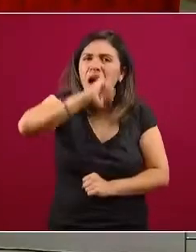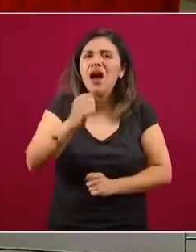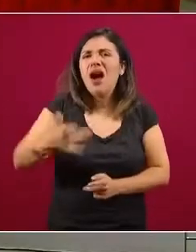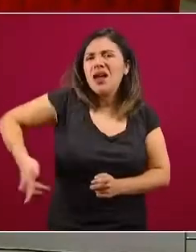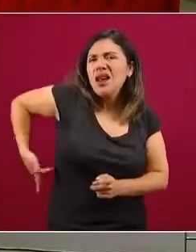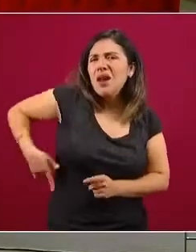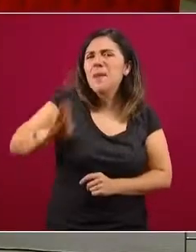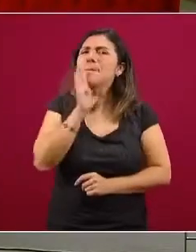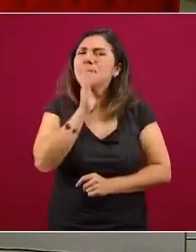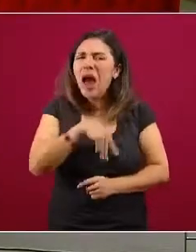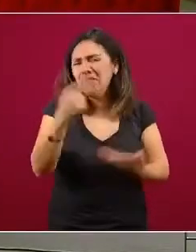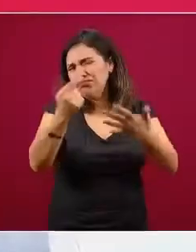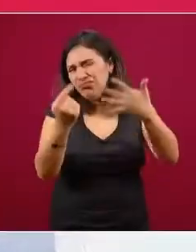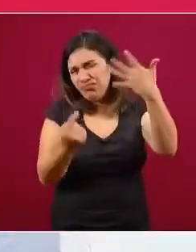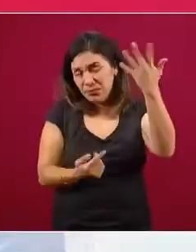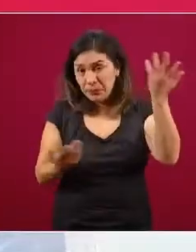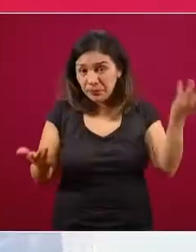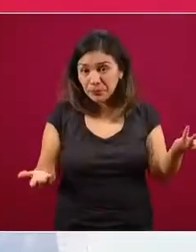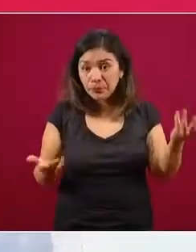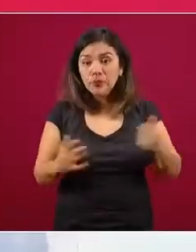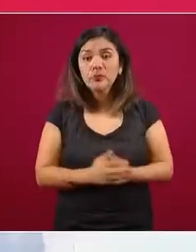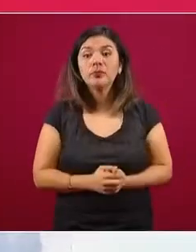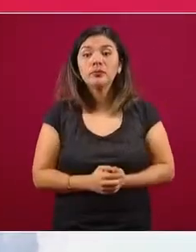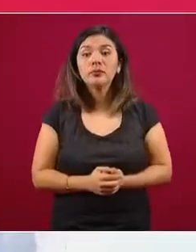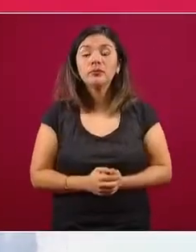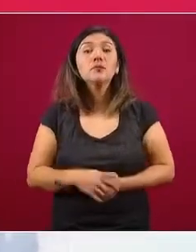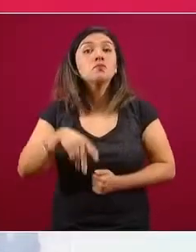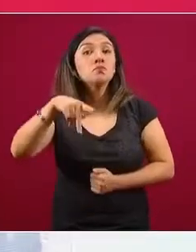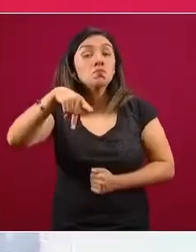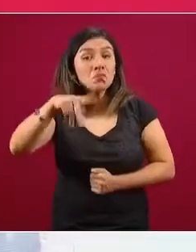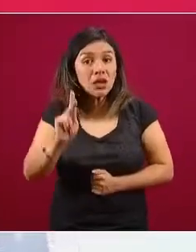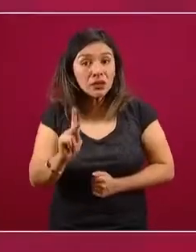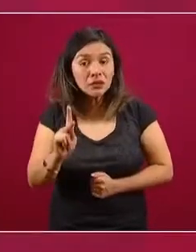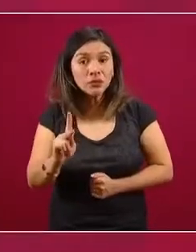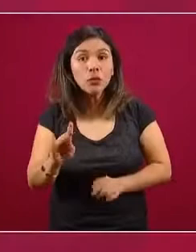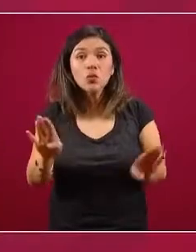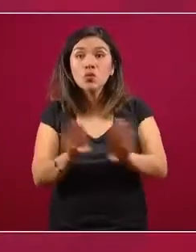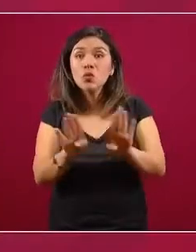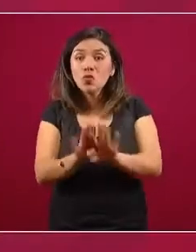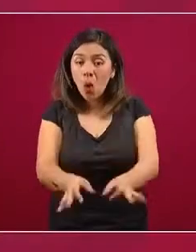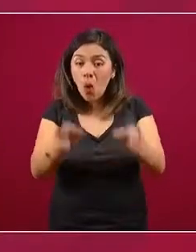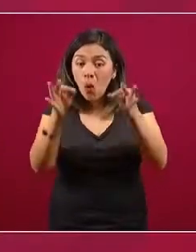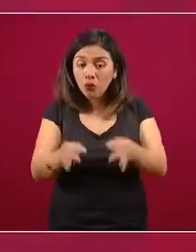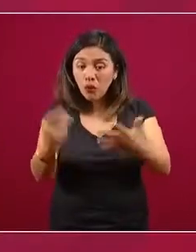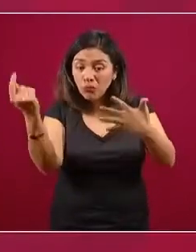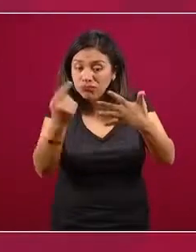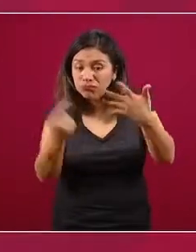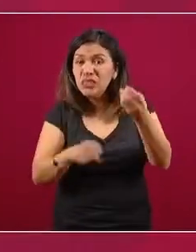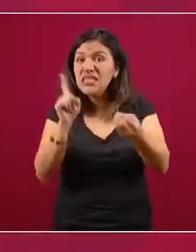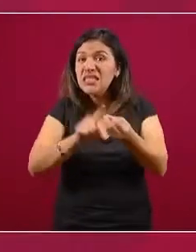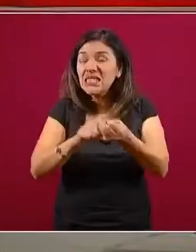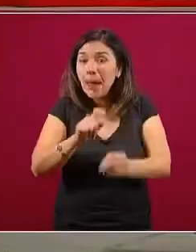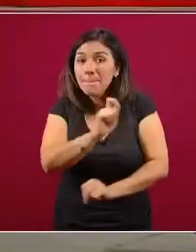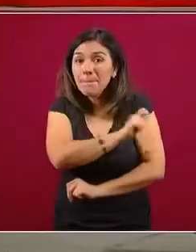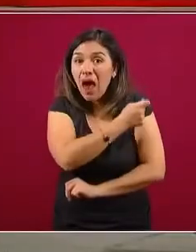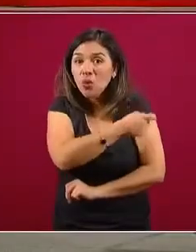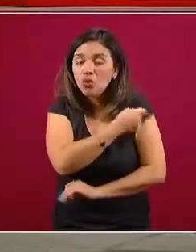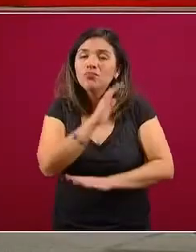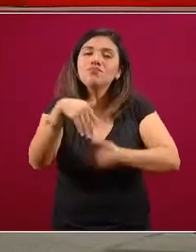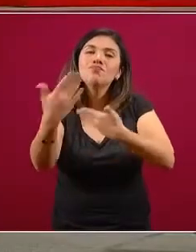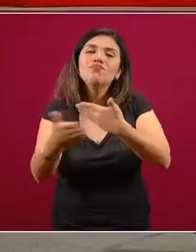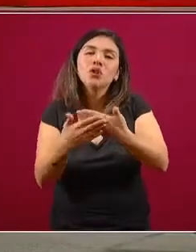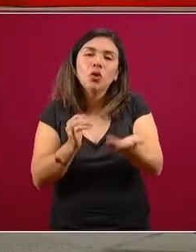insuficiencia renal, etcétera. Pero el esquema exacto de vacunación se